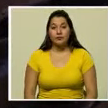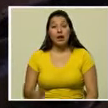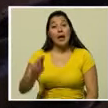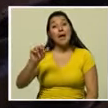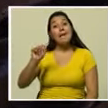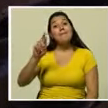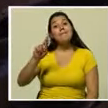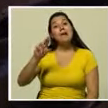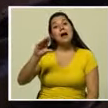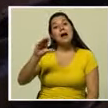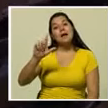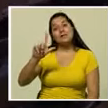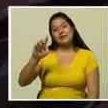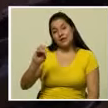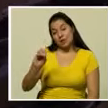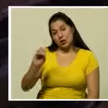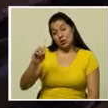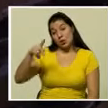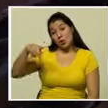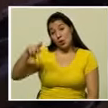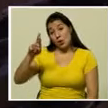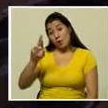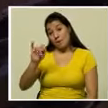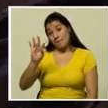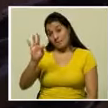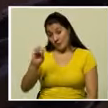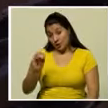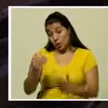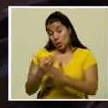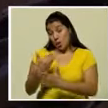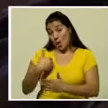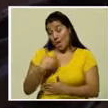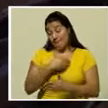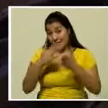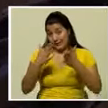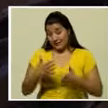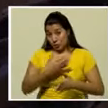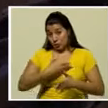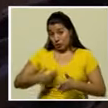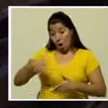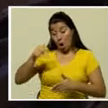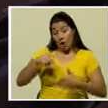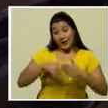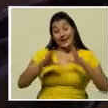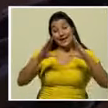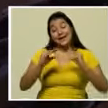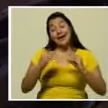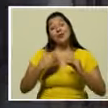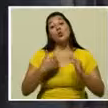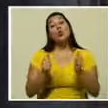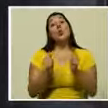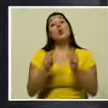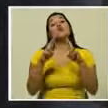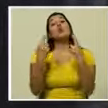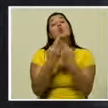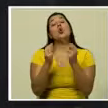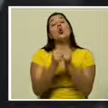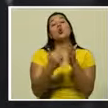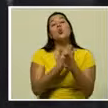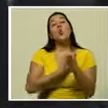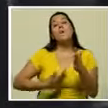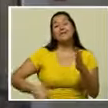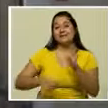Marcelo Prieto se reunió también en esta tarde con el presidente de la Asamblea Legislativa, Eduardo Cruikshank. Veamos. Este lunes, el ministro de